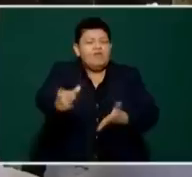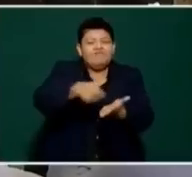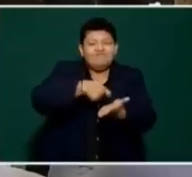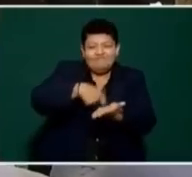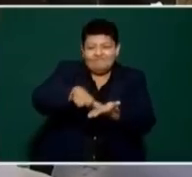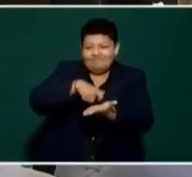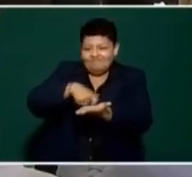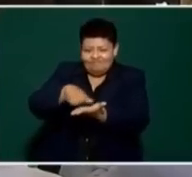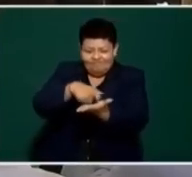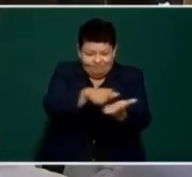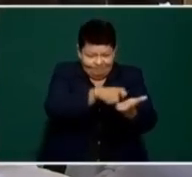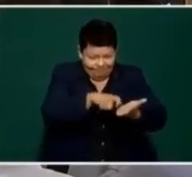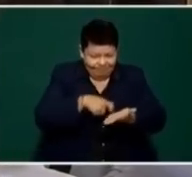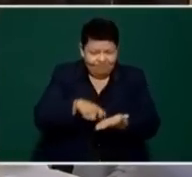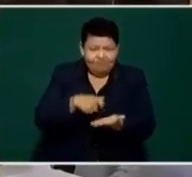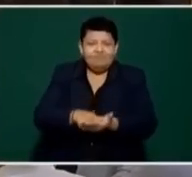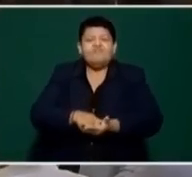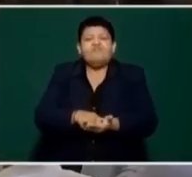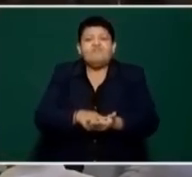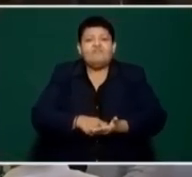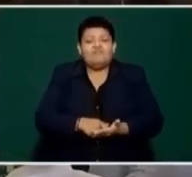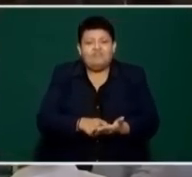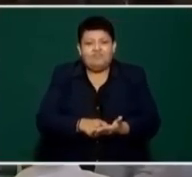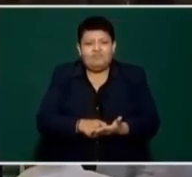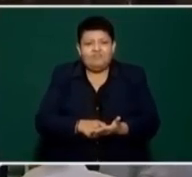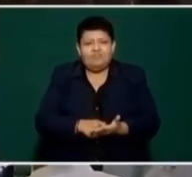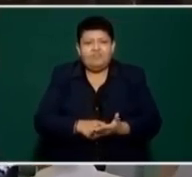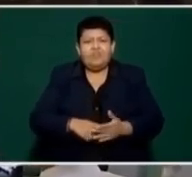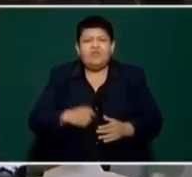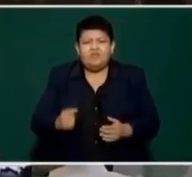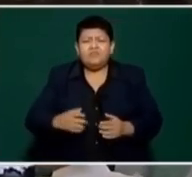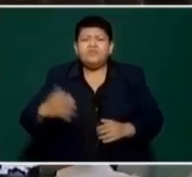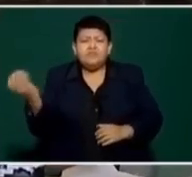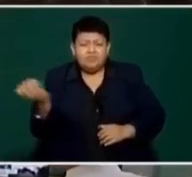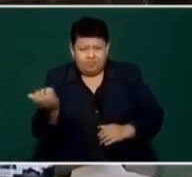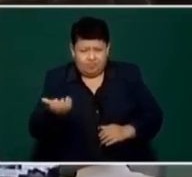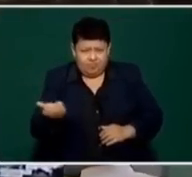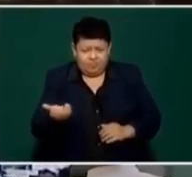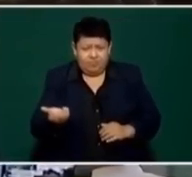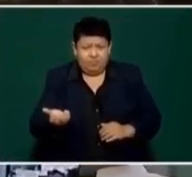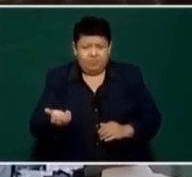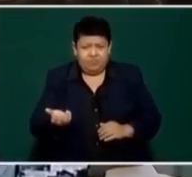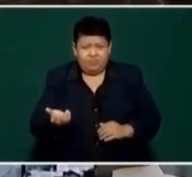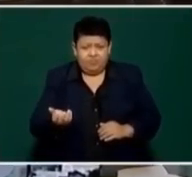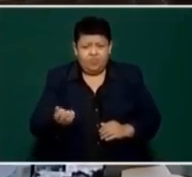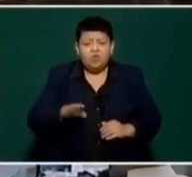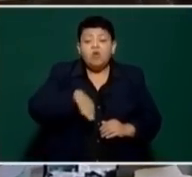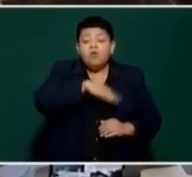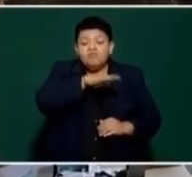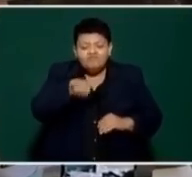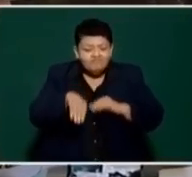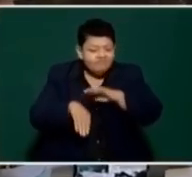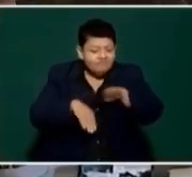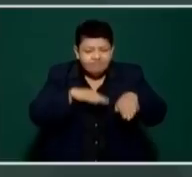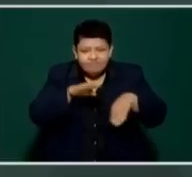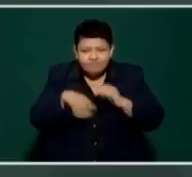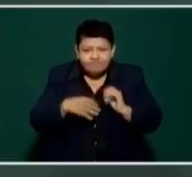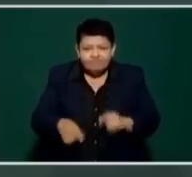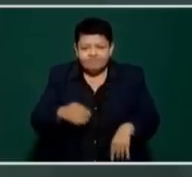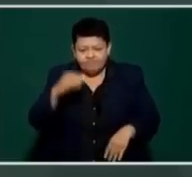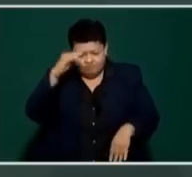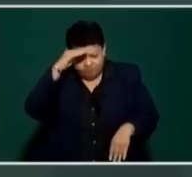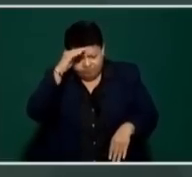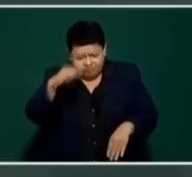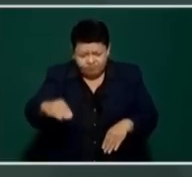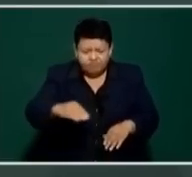impuestos. Entonces, se está haciendo una revisión de